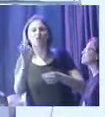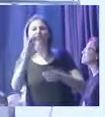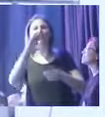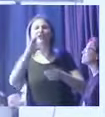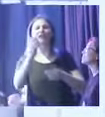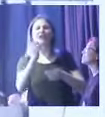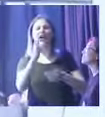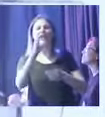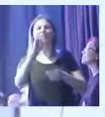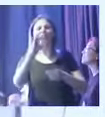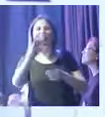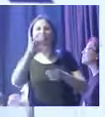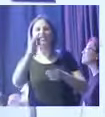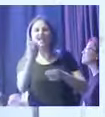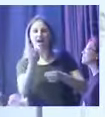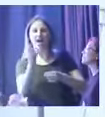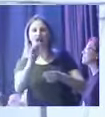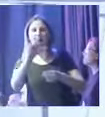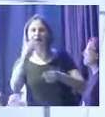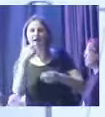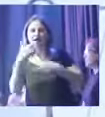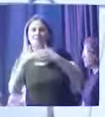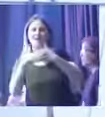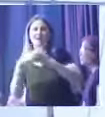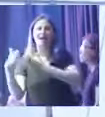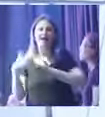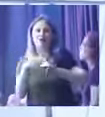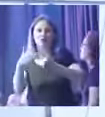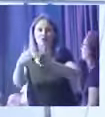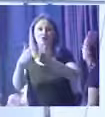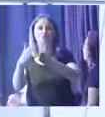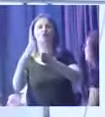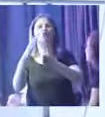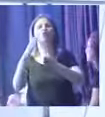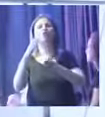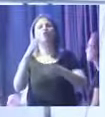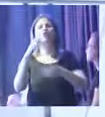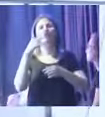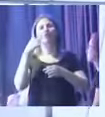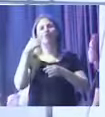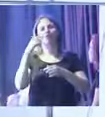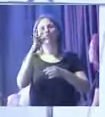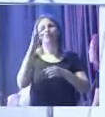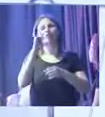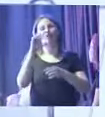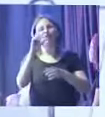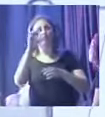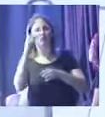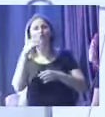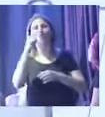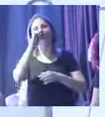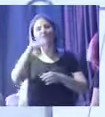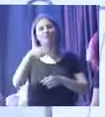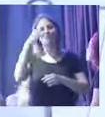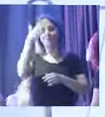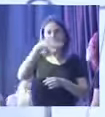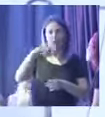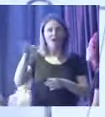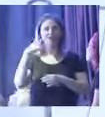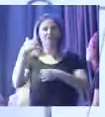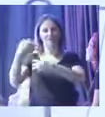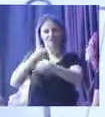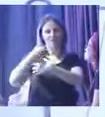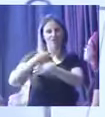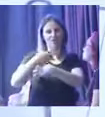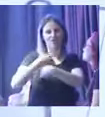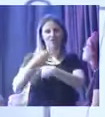chacra más al norte, ahí junto al arroyo Toledo, según el Montevideo rural que nos ha enseñado a conocer